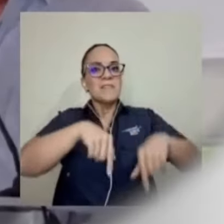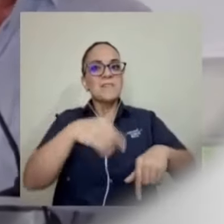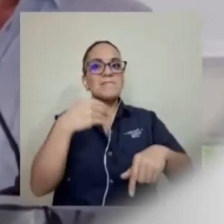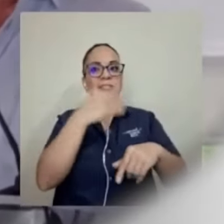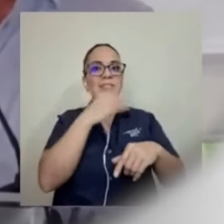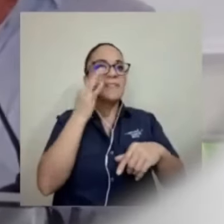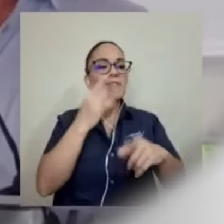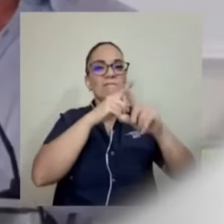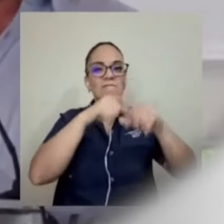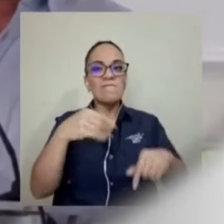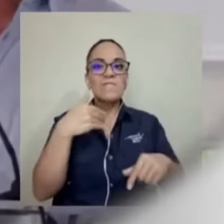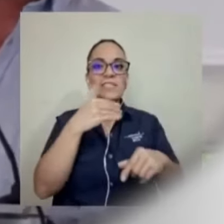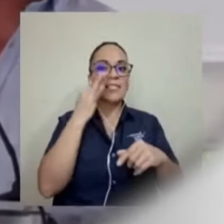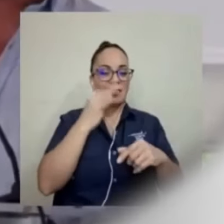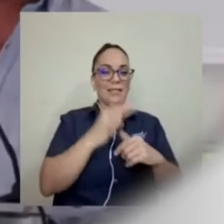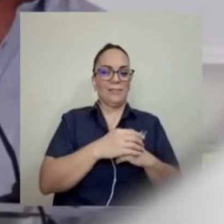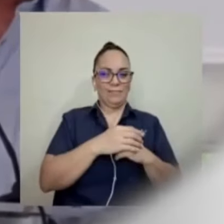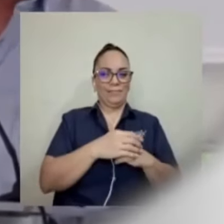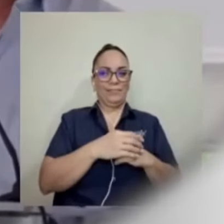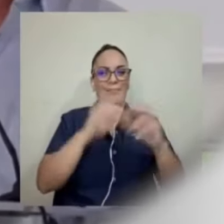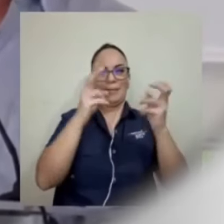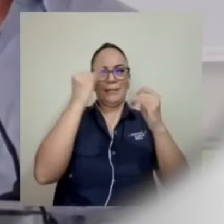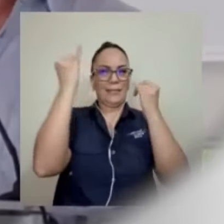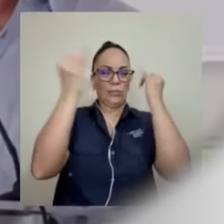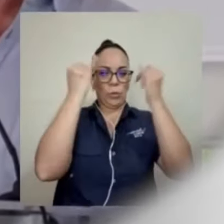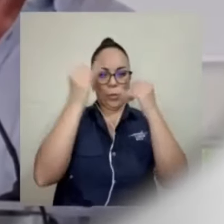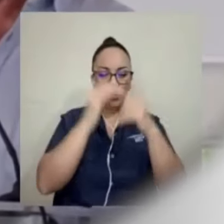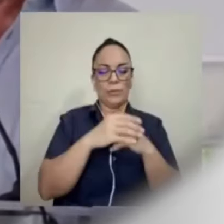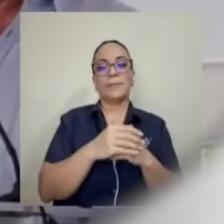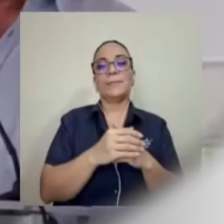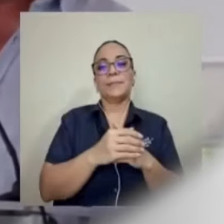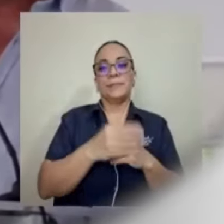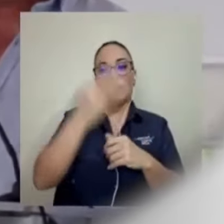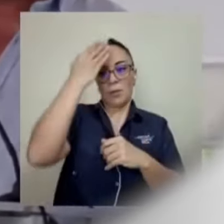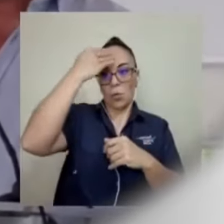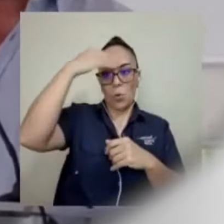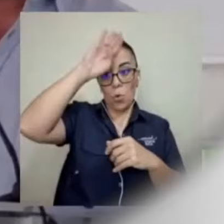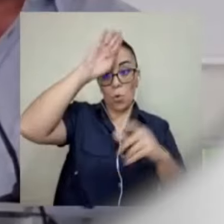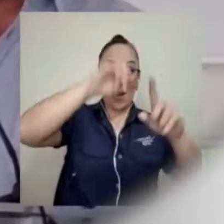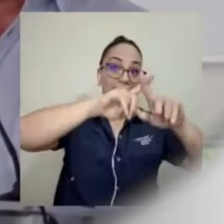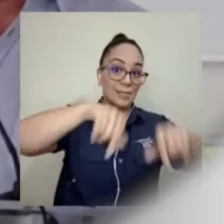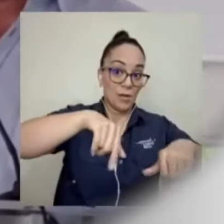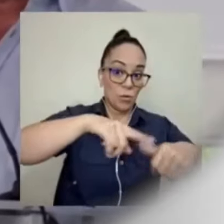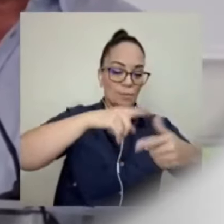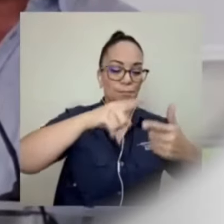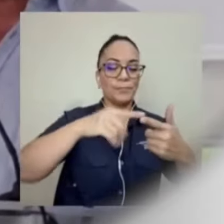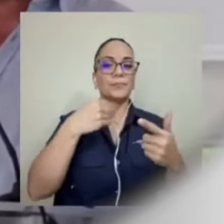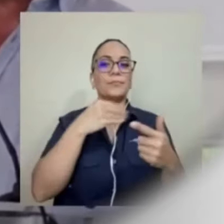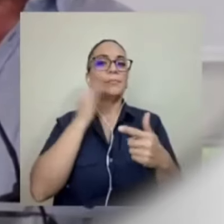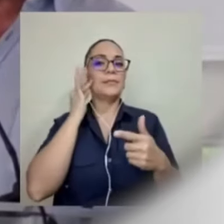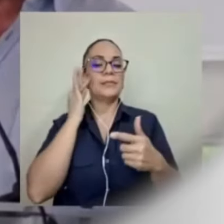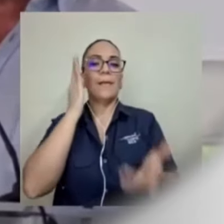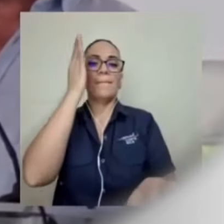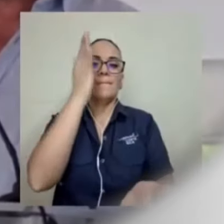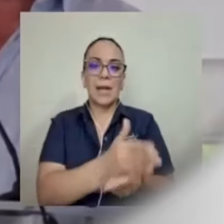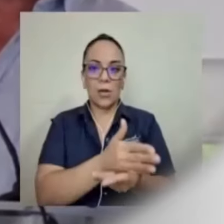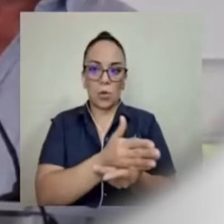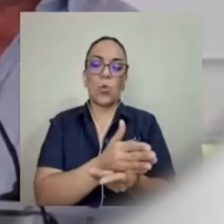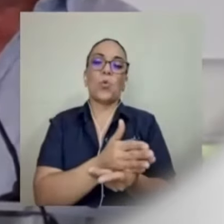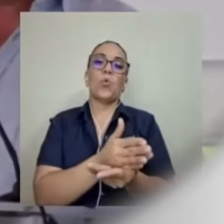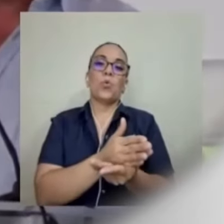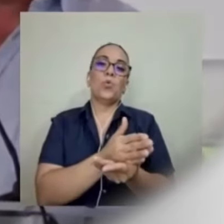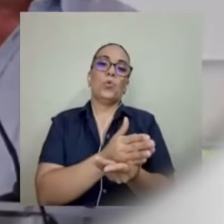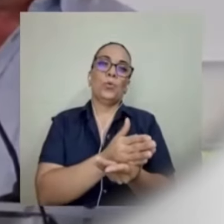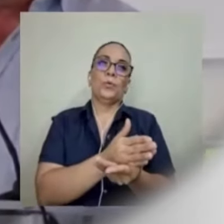ministra temas ideológicos Le cancelaron Cuba la ministra parado de la infiltración de